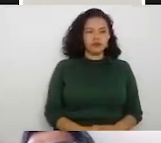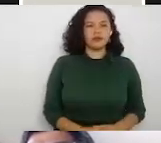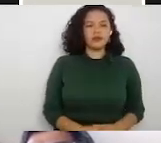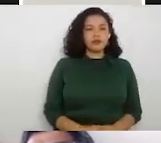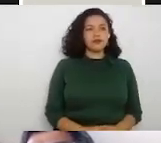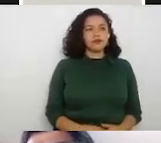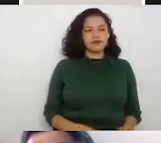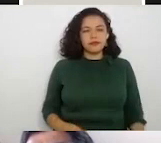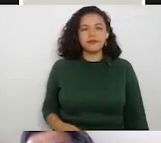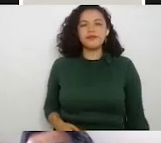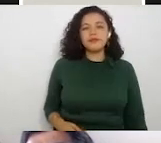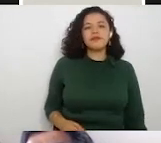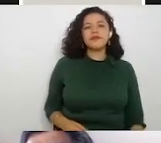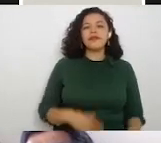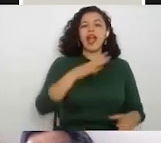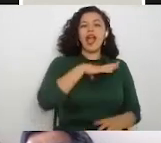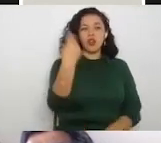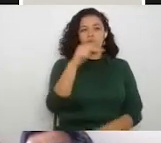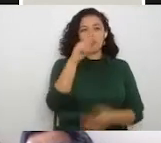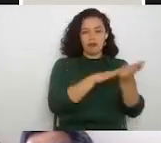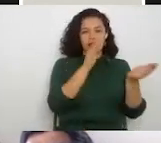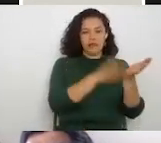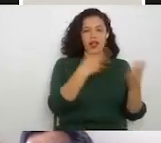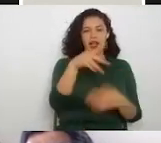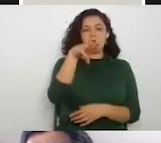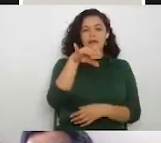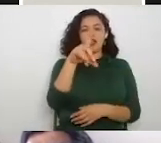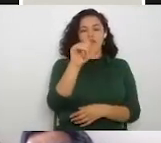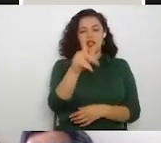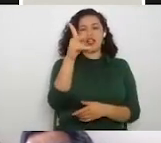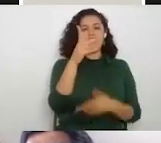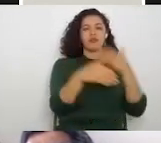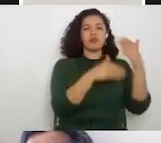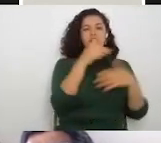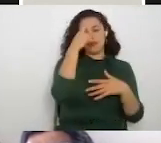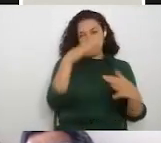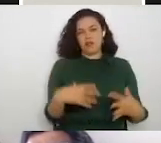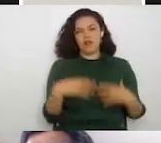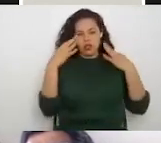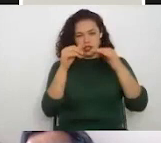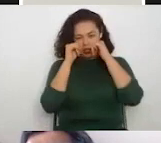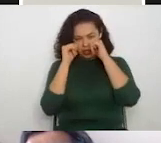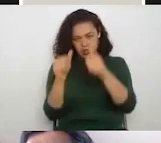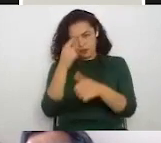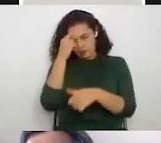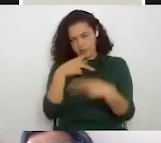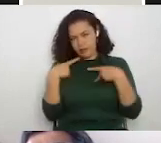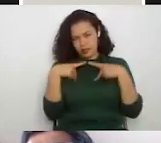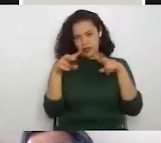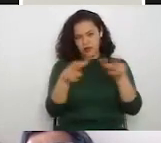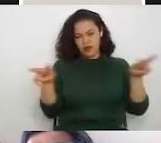el nombre del documento, Manual de Procedimientos de la Fundación de Asistencia a Personas Vulnerables,